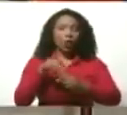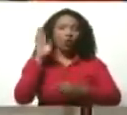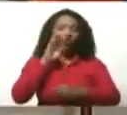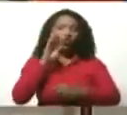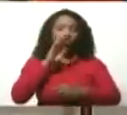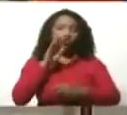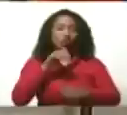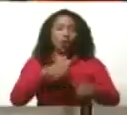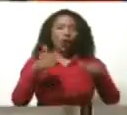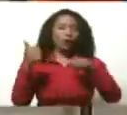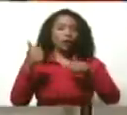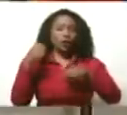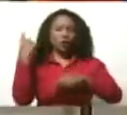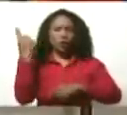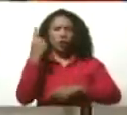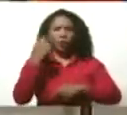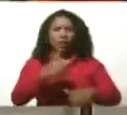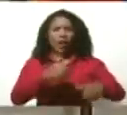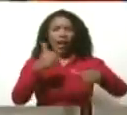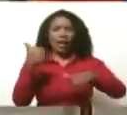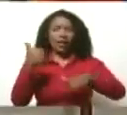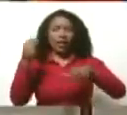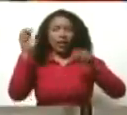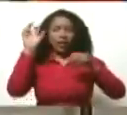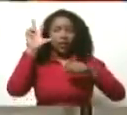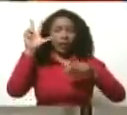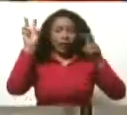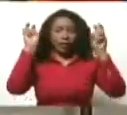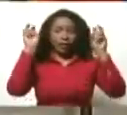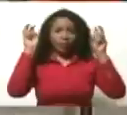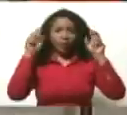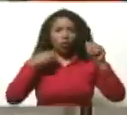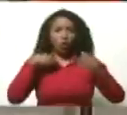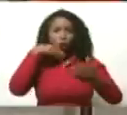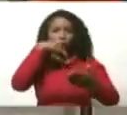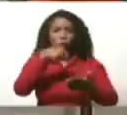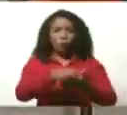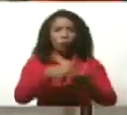Esto, solamente con estas tres tramas que estoy mencionando,